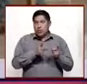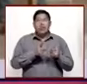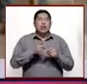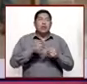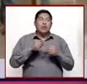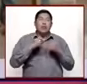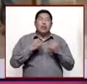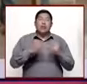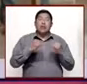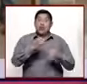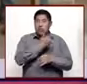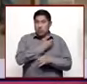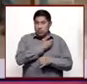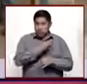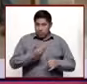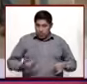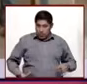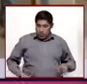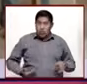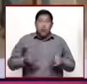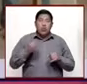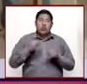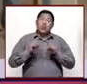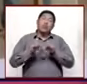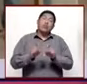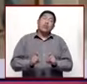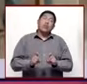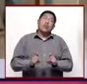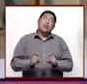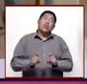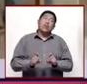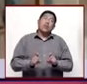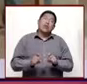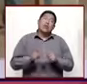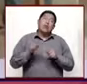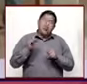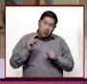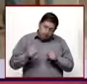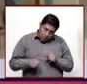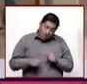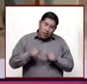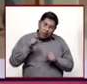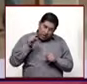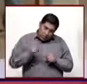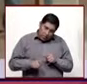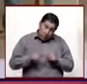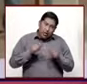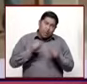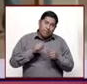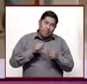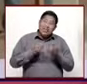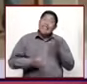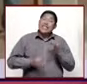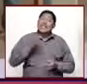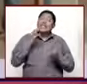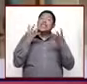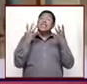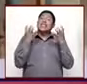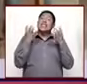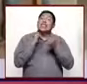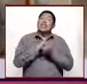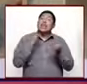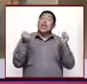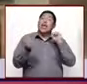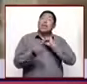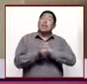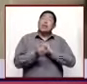presidencial, porque es de carácter consultivo. Debería pasar por la Asamblea, señala. Cualquier modificación a la